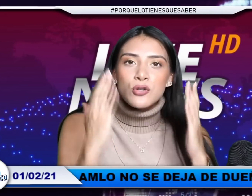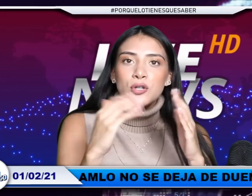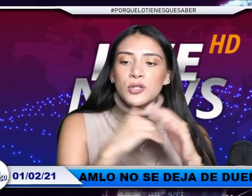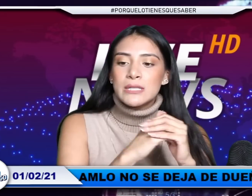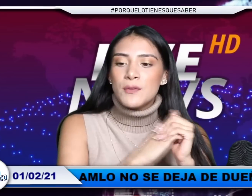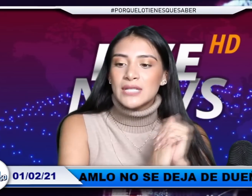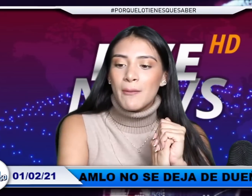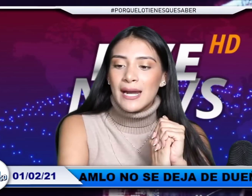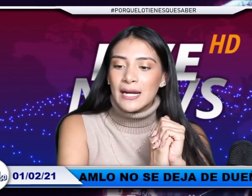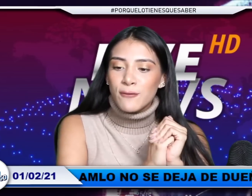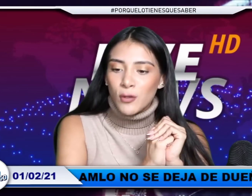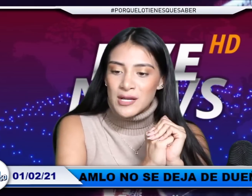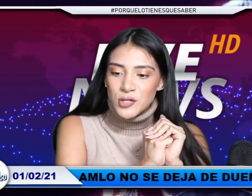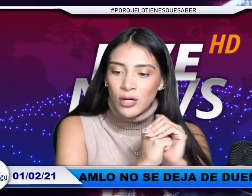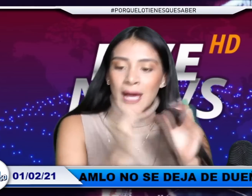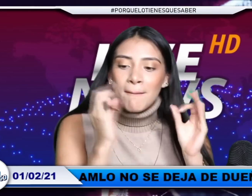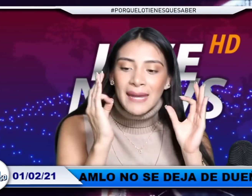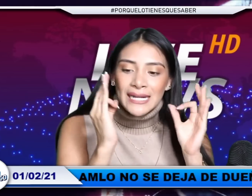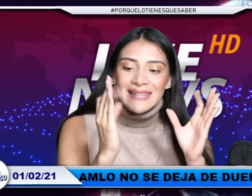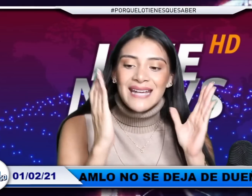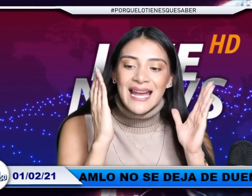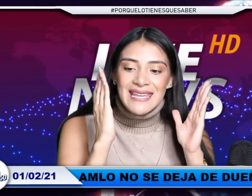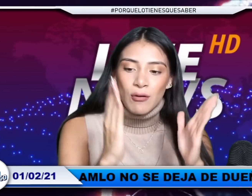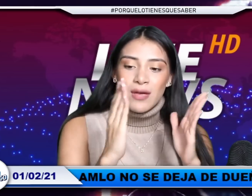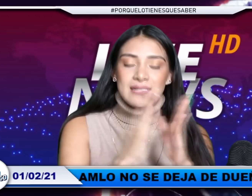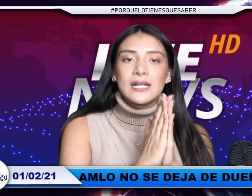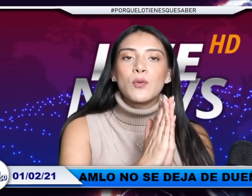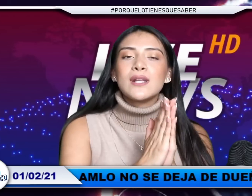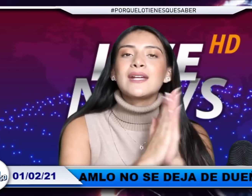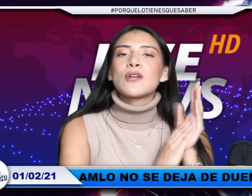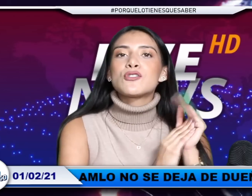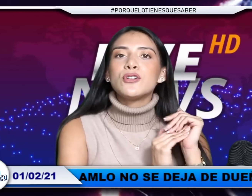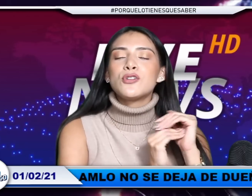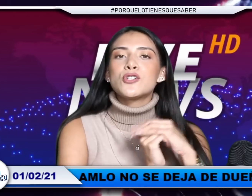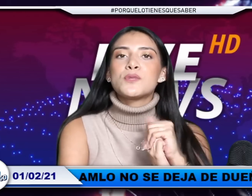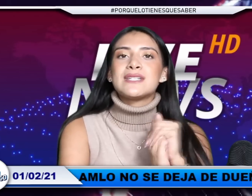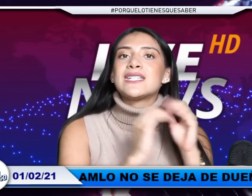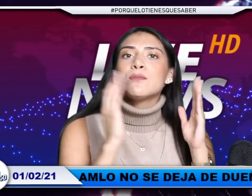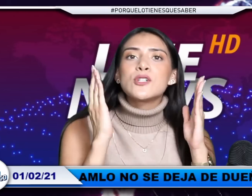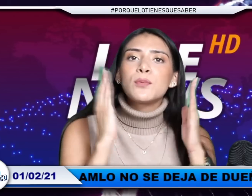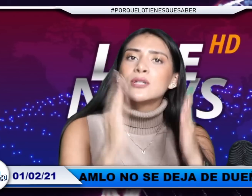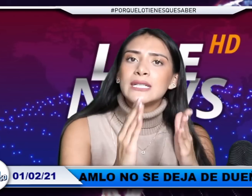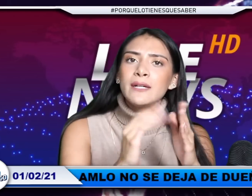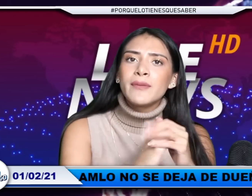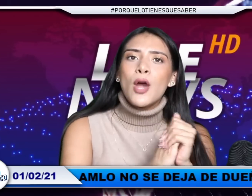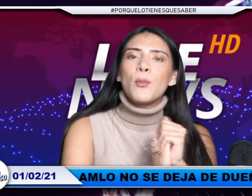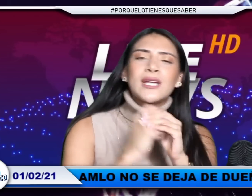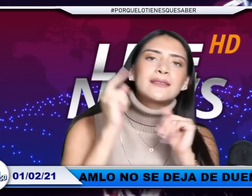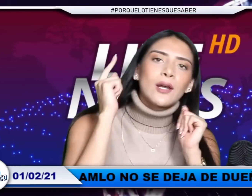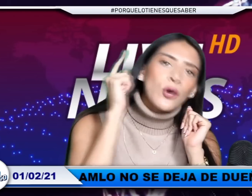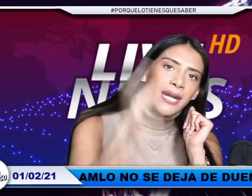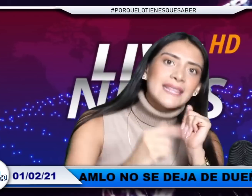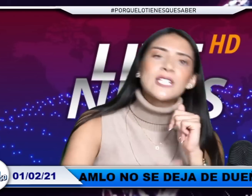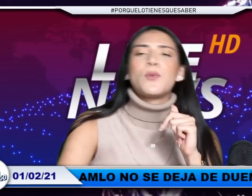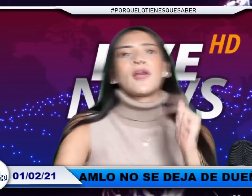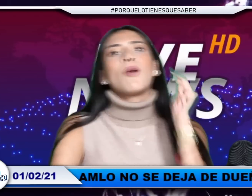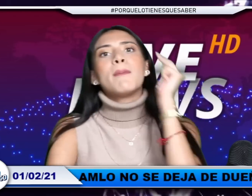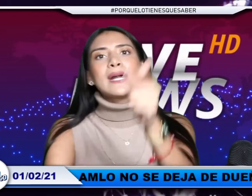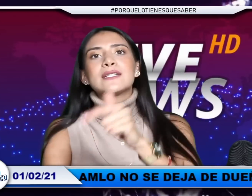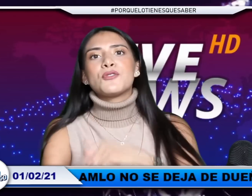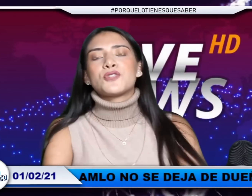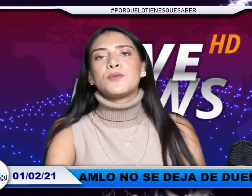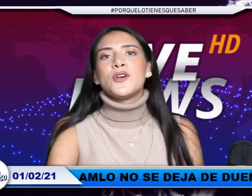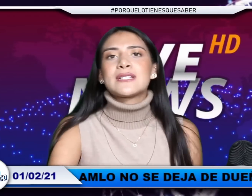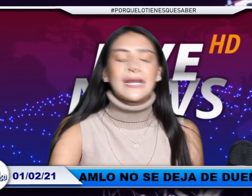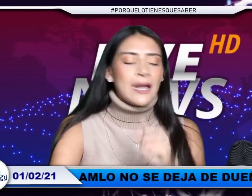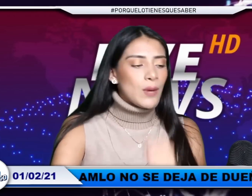que nosotros les vamos a llevar la información verídica y audaz. Recuerda que nosotros subsistimos por ti, porque te conectas, porque